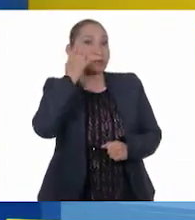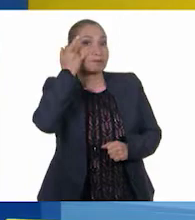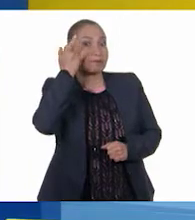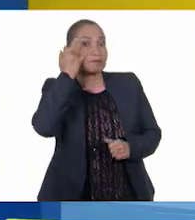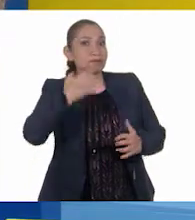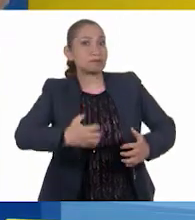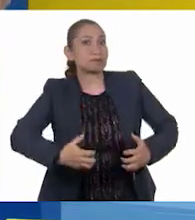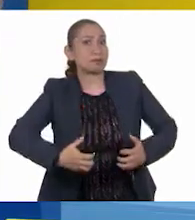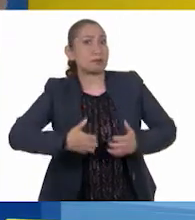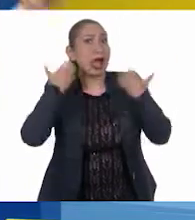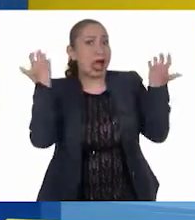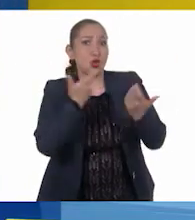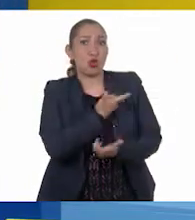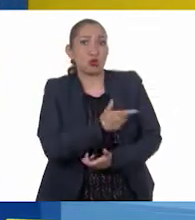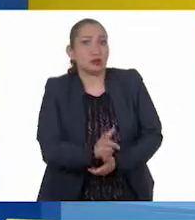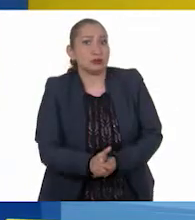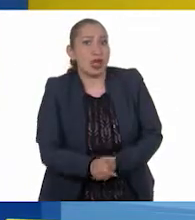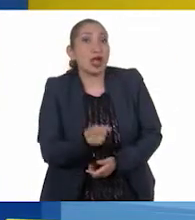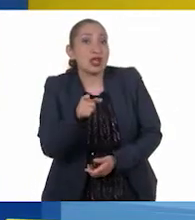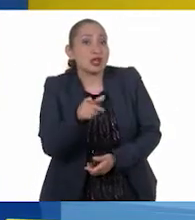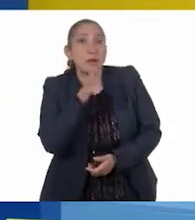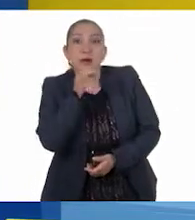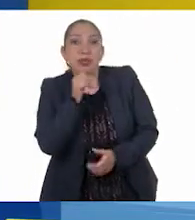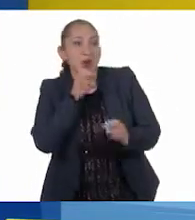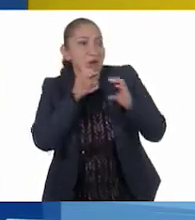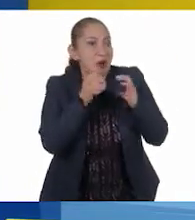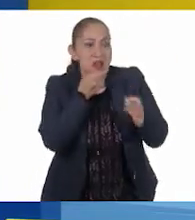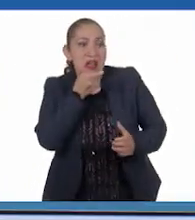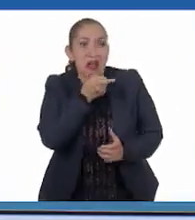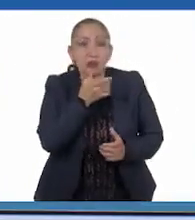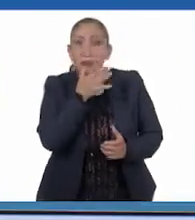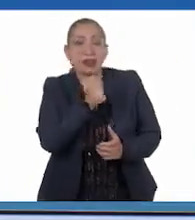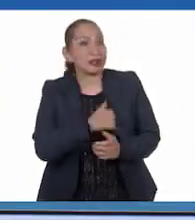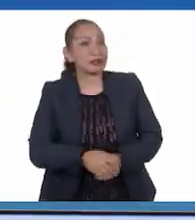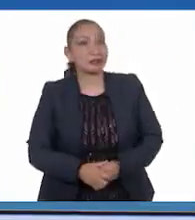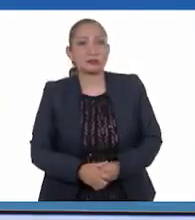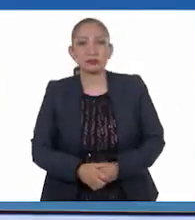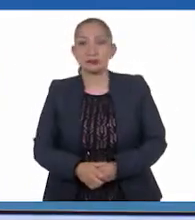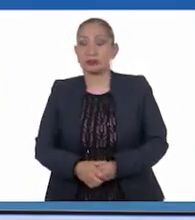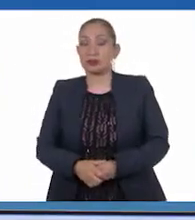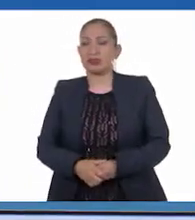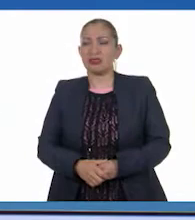enfurecer. Y, pues, no se pudo comunicar asertivamente.